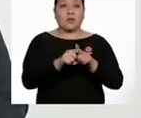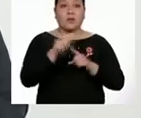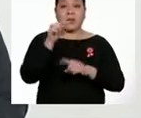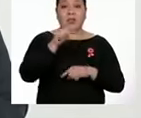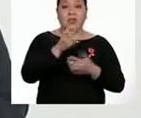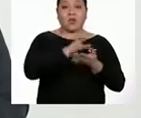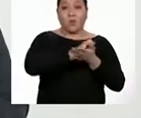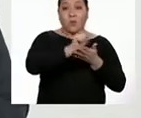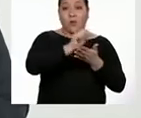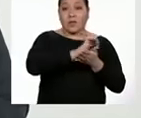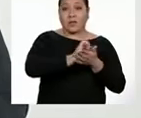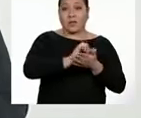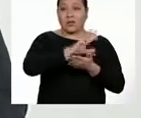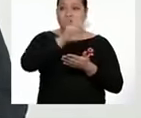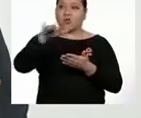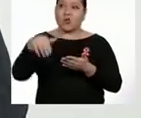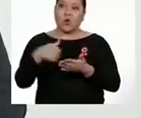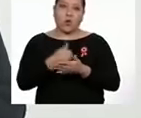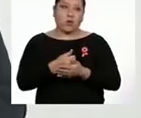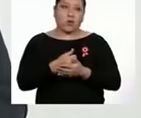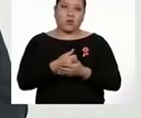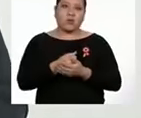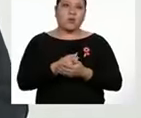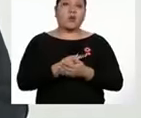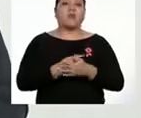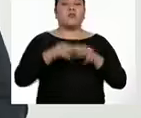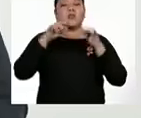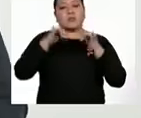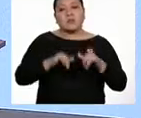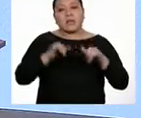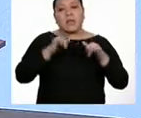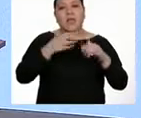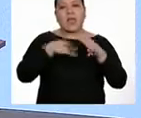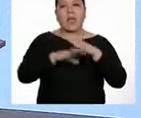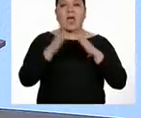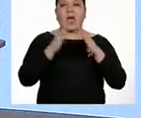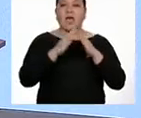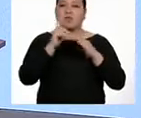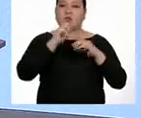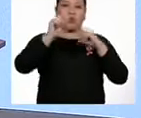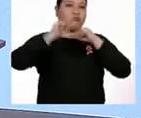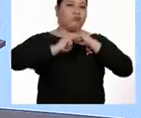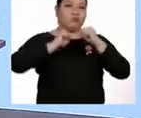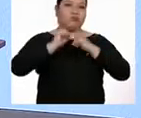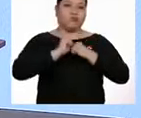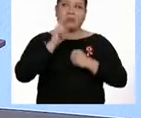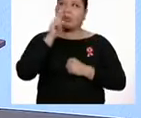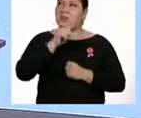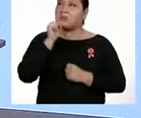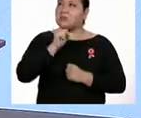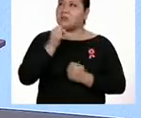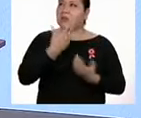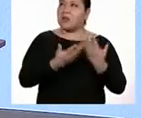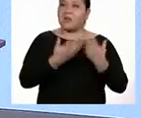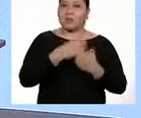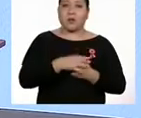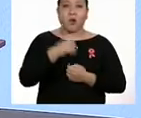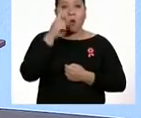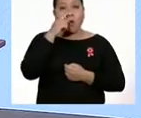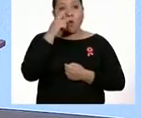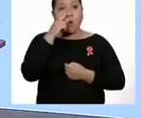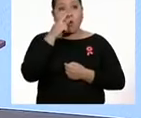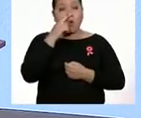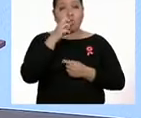en estos meses todos hemos tenido menos actividad física. Sí, yo creo que puede ser eso, porque si vemos el mes de